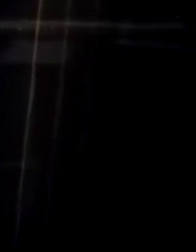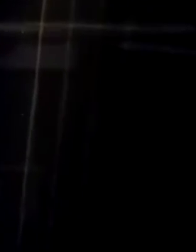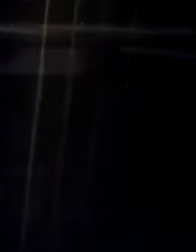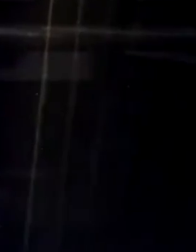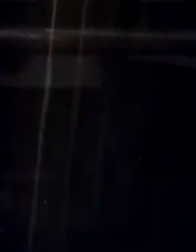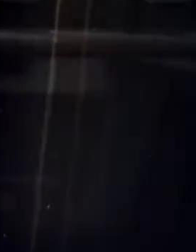¡Gracias!